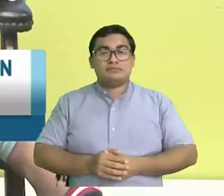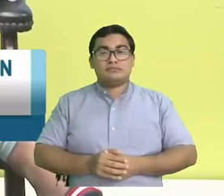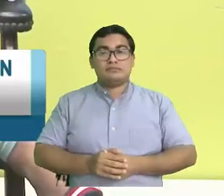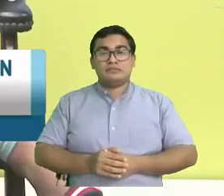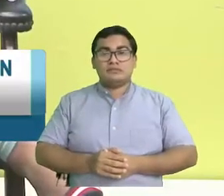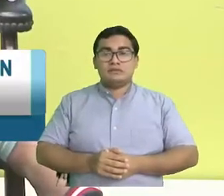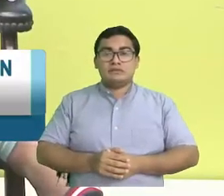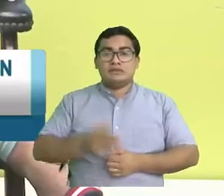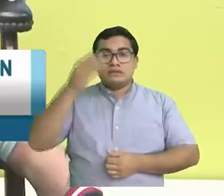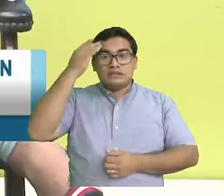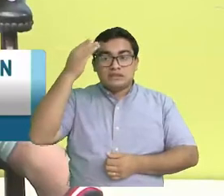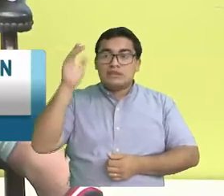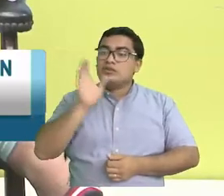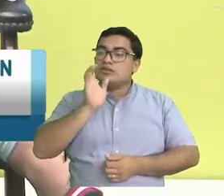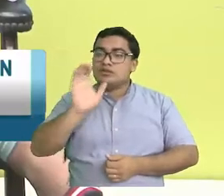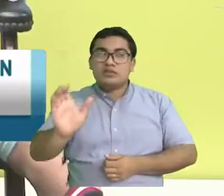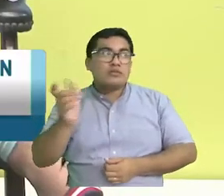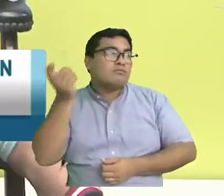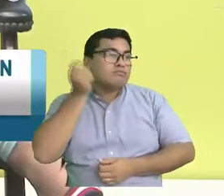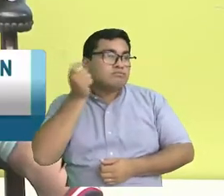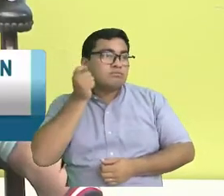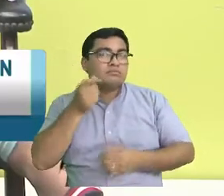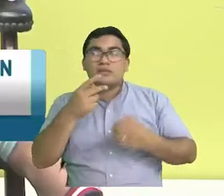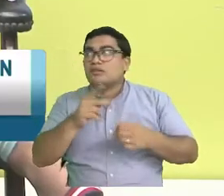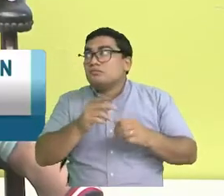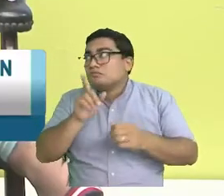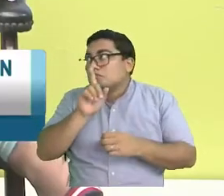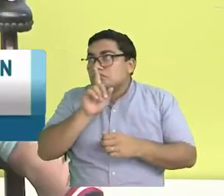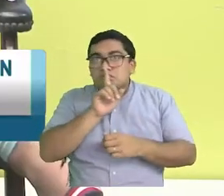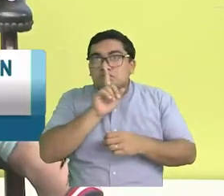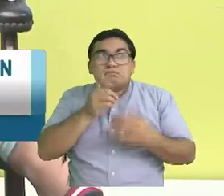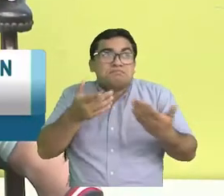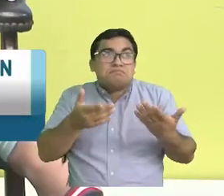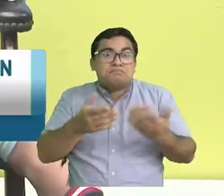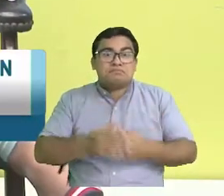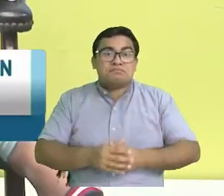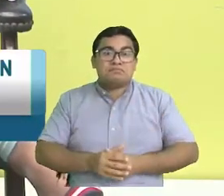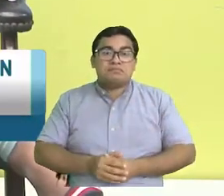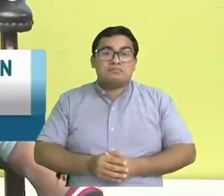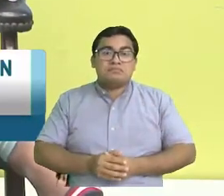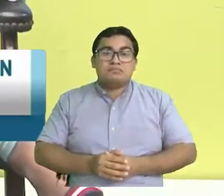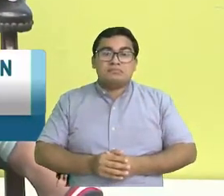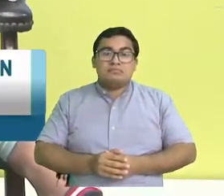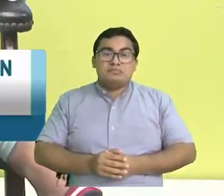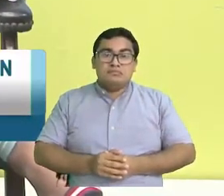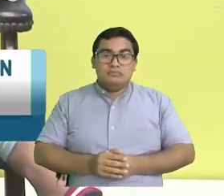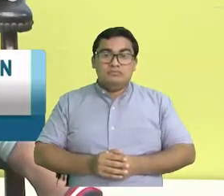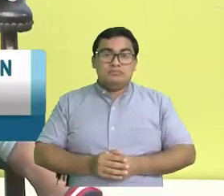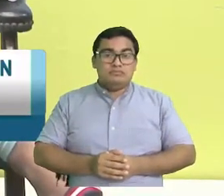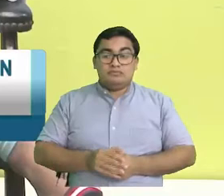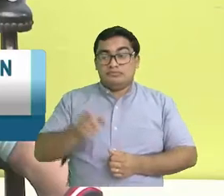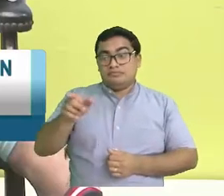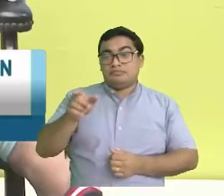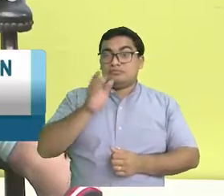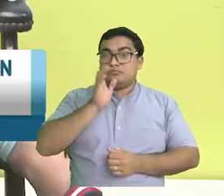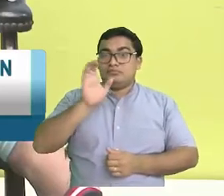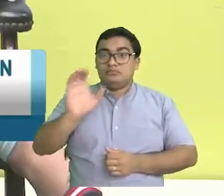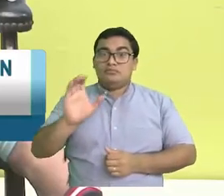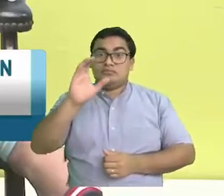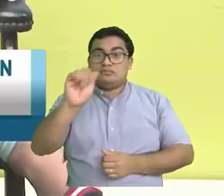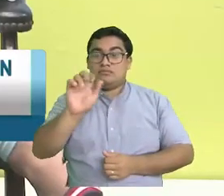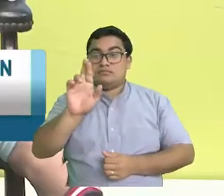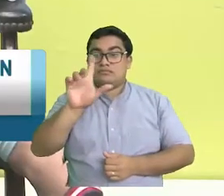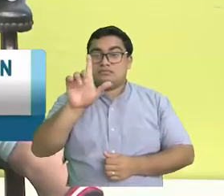sabes que te esté escuchando, y Carlos no responde, ¿ya? Entonces, Carlos tendría que tener un problema